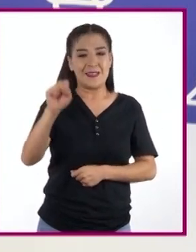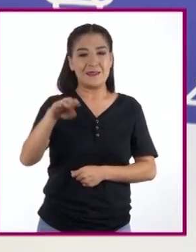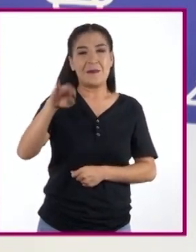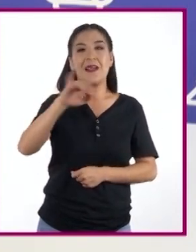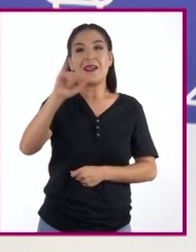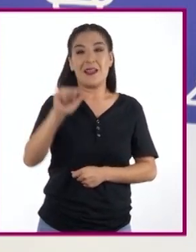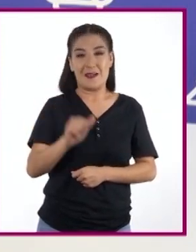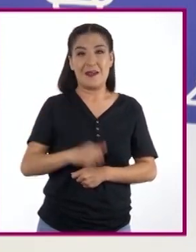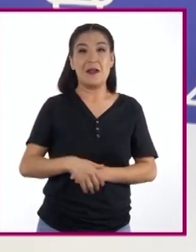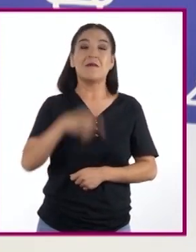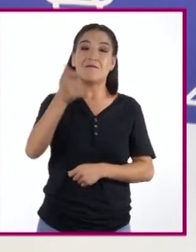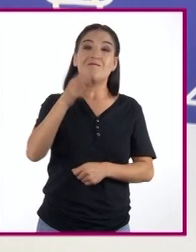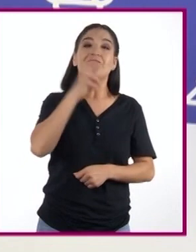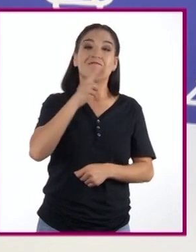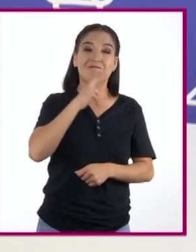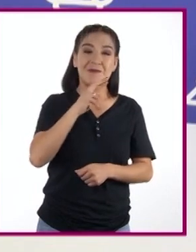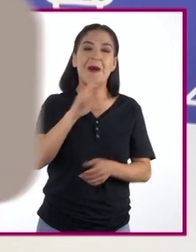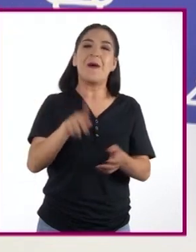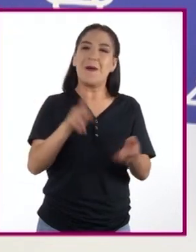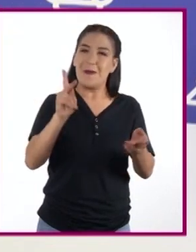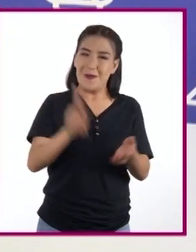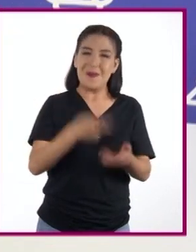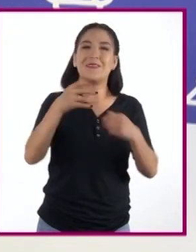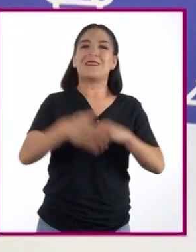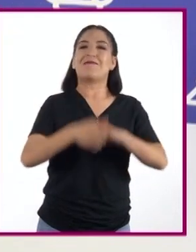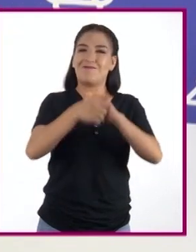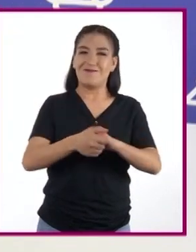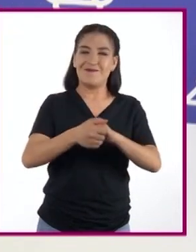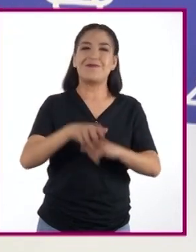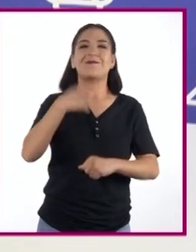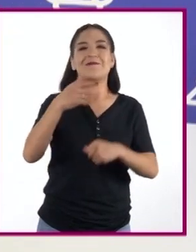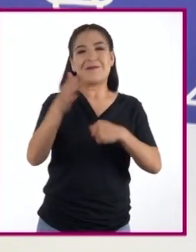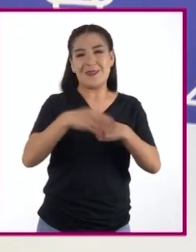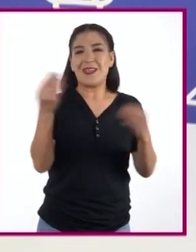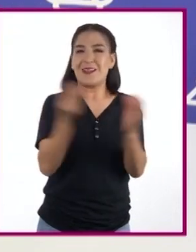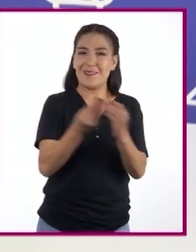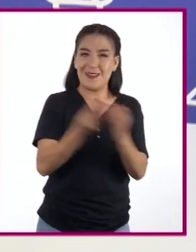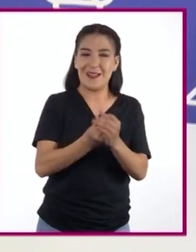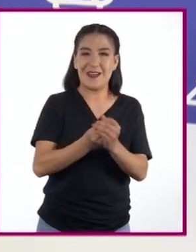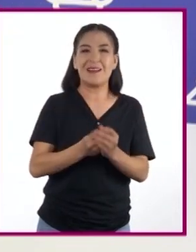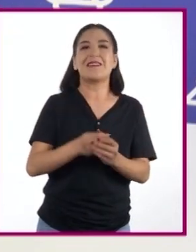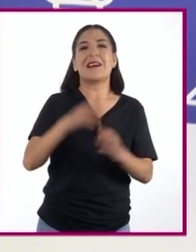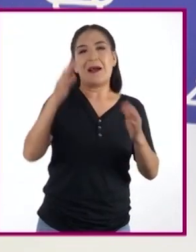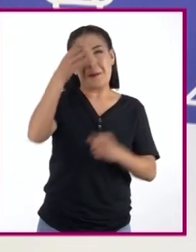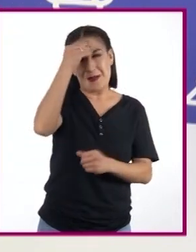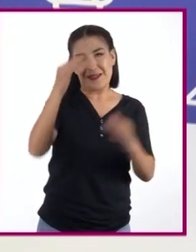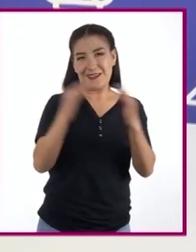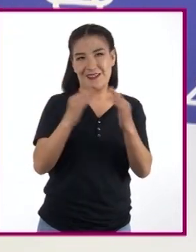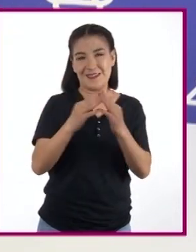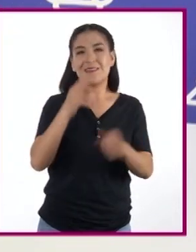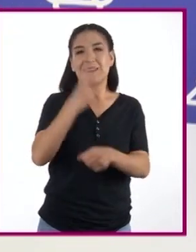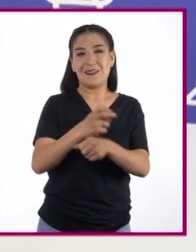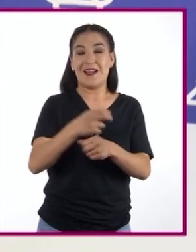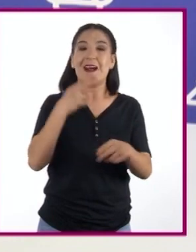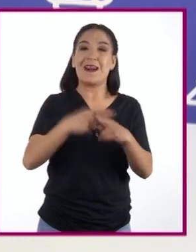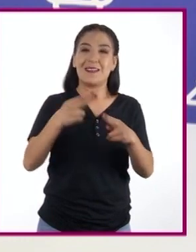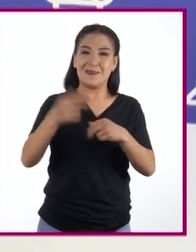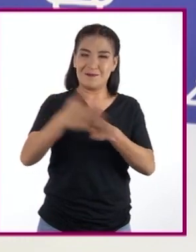y pronto nos saludaremos en otra sesión de Aprende en Casa 2. ¡Hasta la